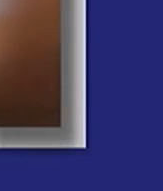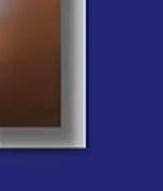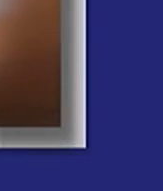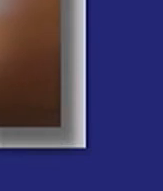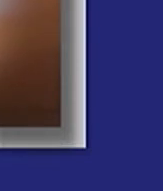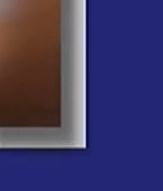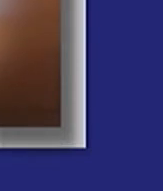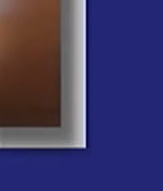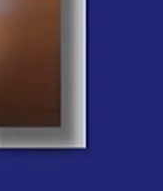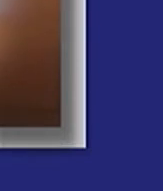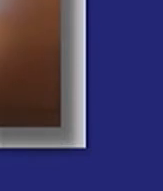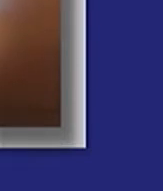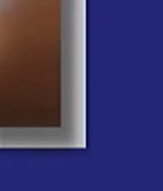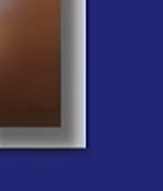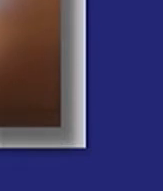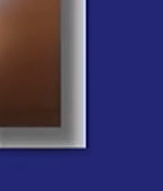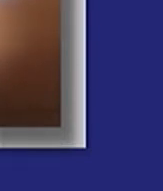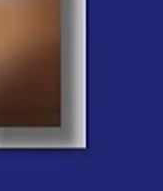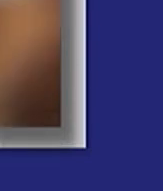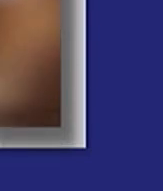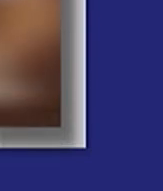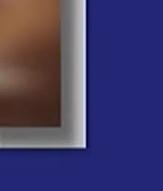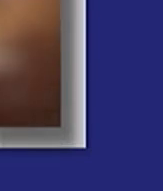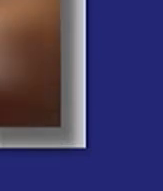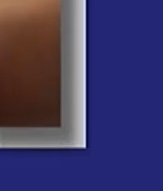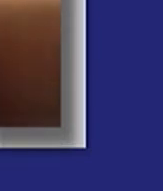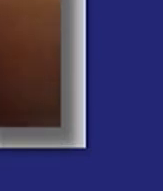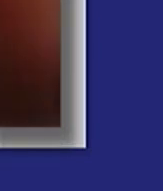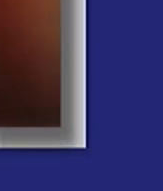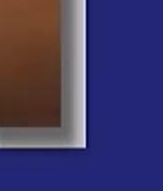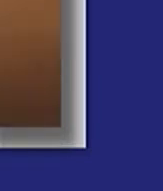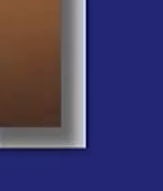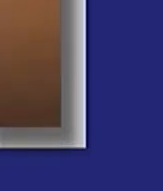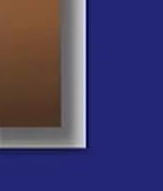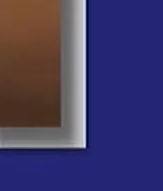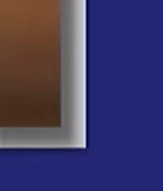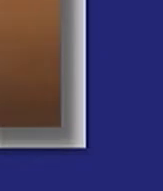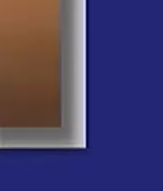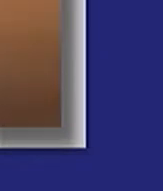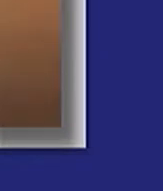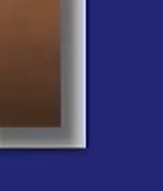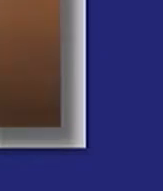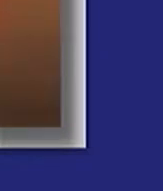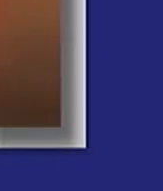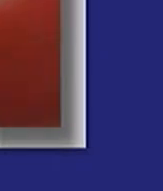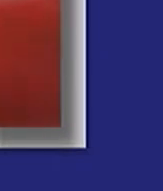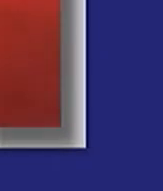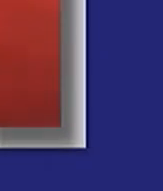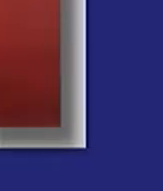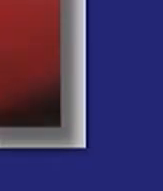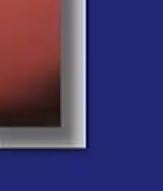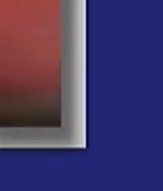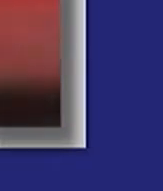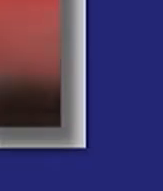municipio Cocorote, Estado Yaracuy. Hoy les vengo a mostrar mi juego didáctico